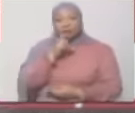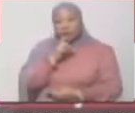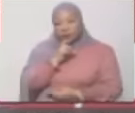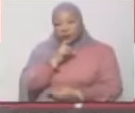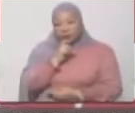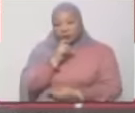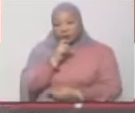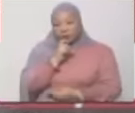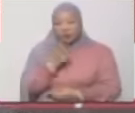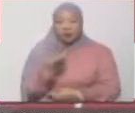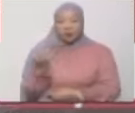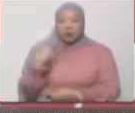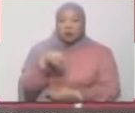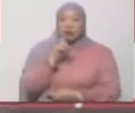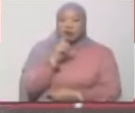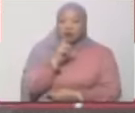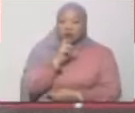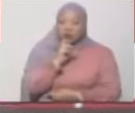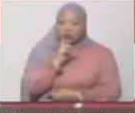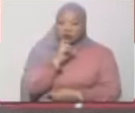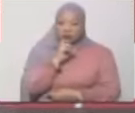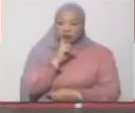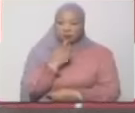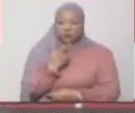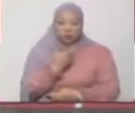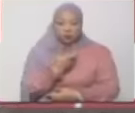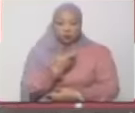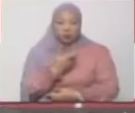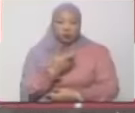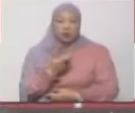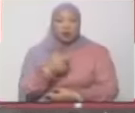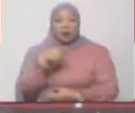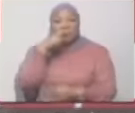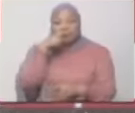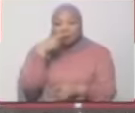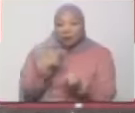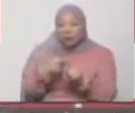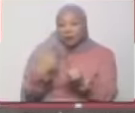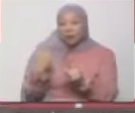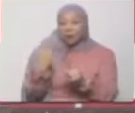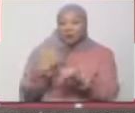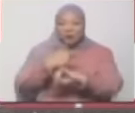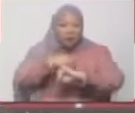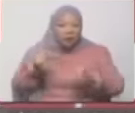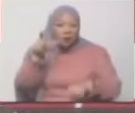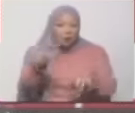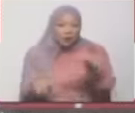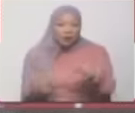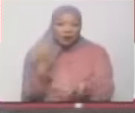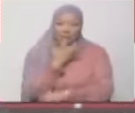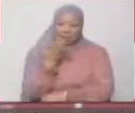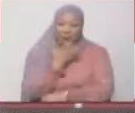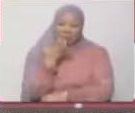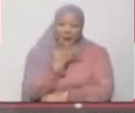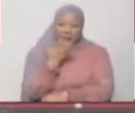en las maduras, con los duros, con los maduros, con lo que venga.